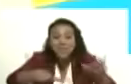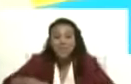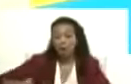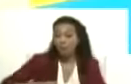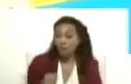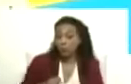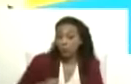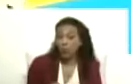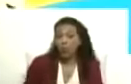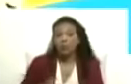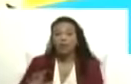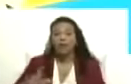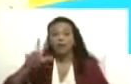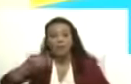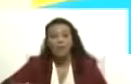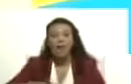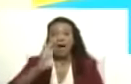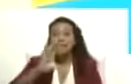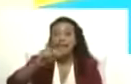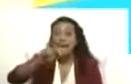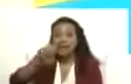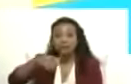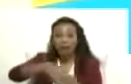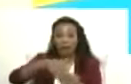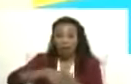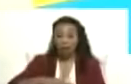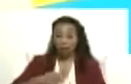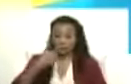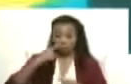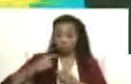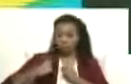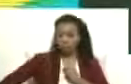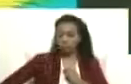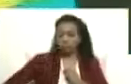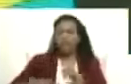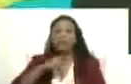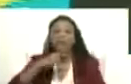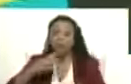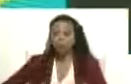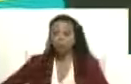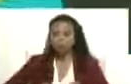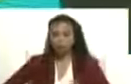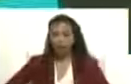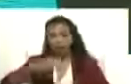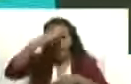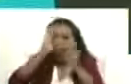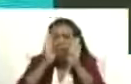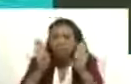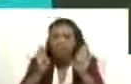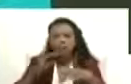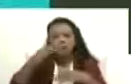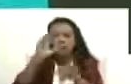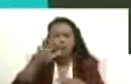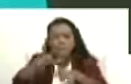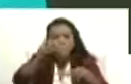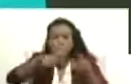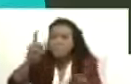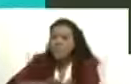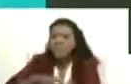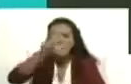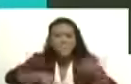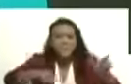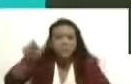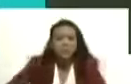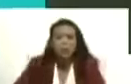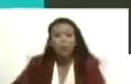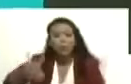del Consejo Nacional Electoral que aún están en este momento atendiendo a las miles y los miles